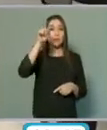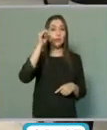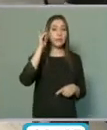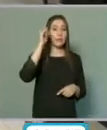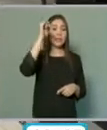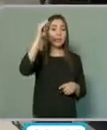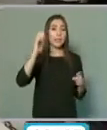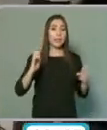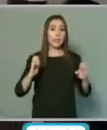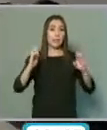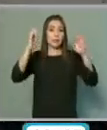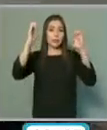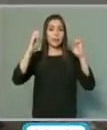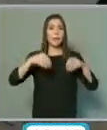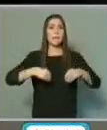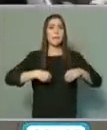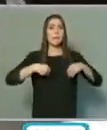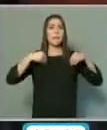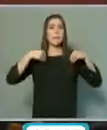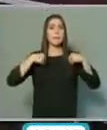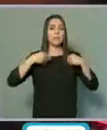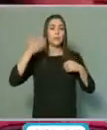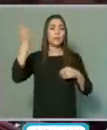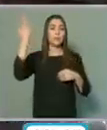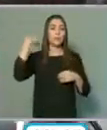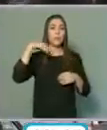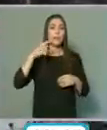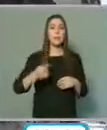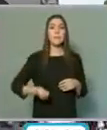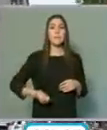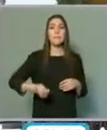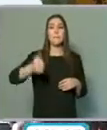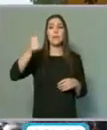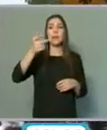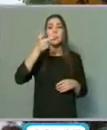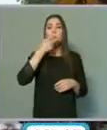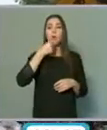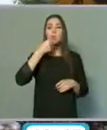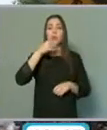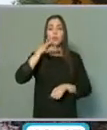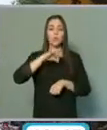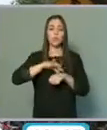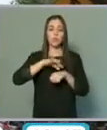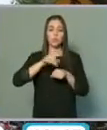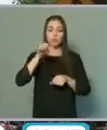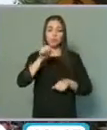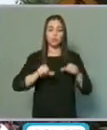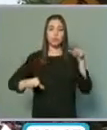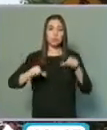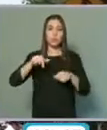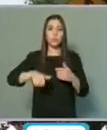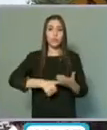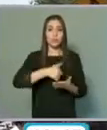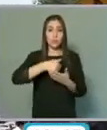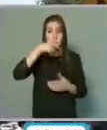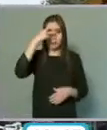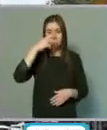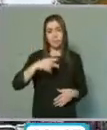está enfrente vivió el primer cirujano que hubo en la Ciudad de México.